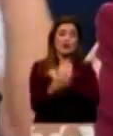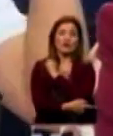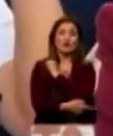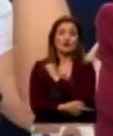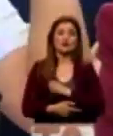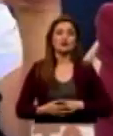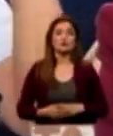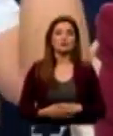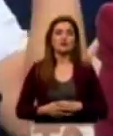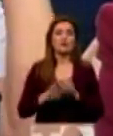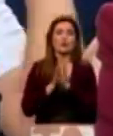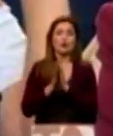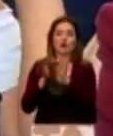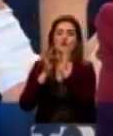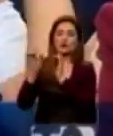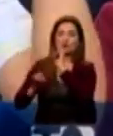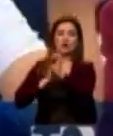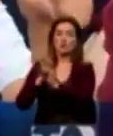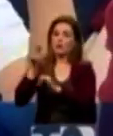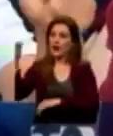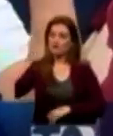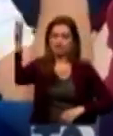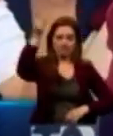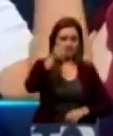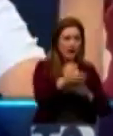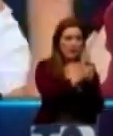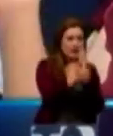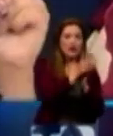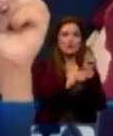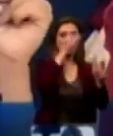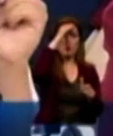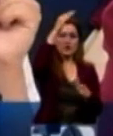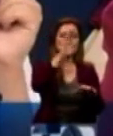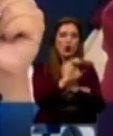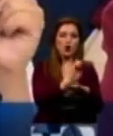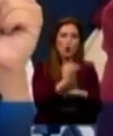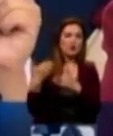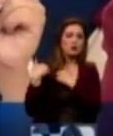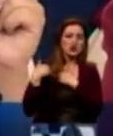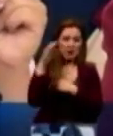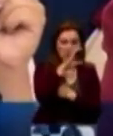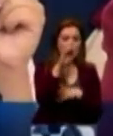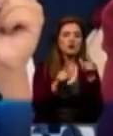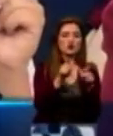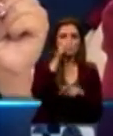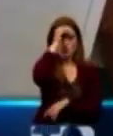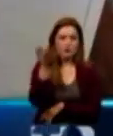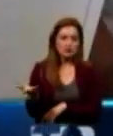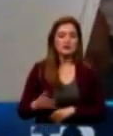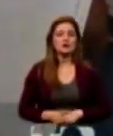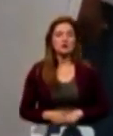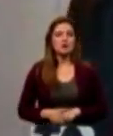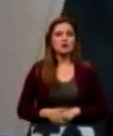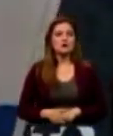forzada. Nosotros pedimos cooperación internacional para que vengan a capacitarles a las personas encargadas de buscar a nuestros seres queridos.